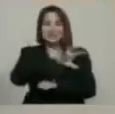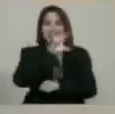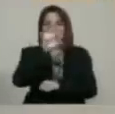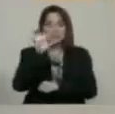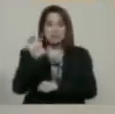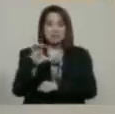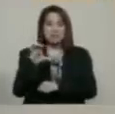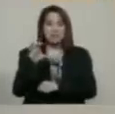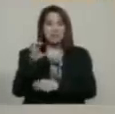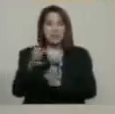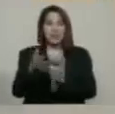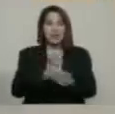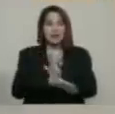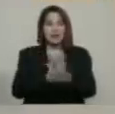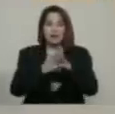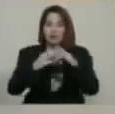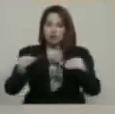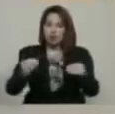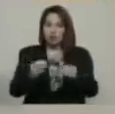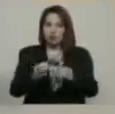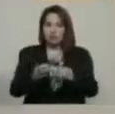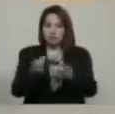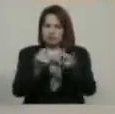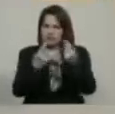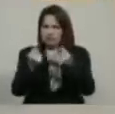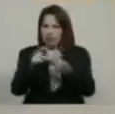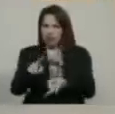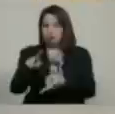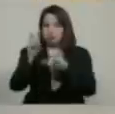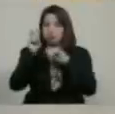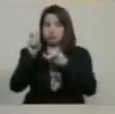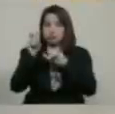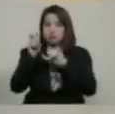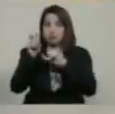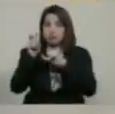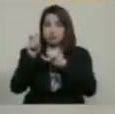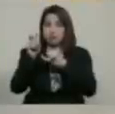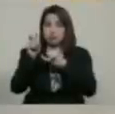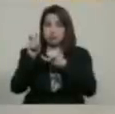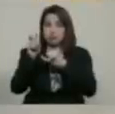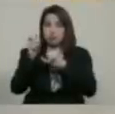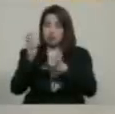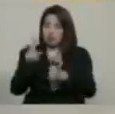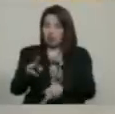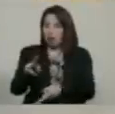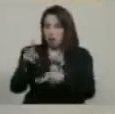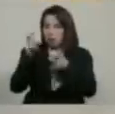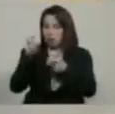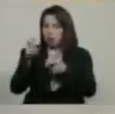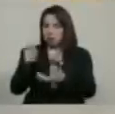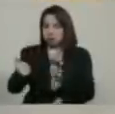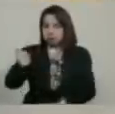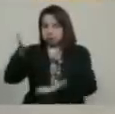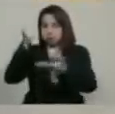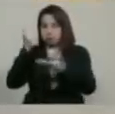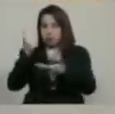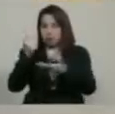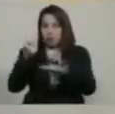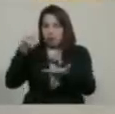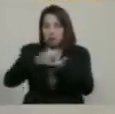y trabajadoras, aparte, bueno, una parte de sus